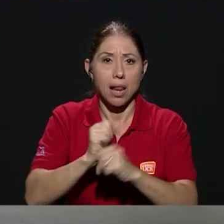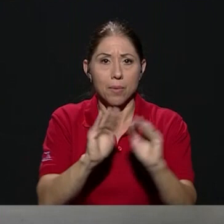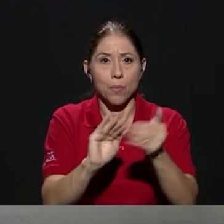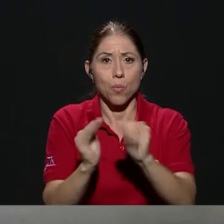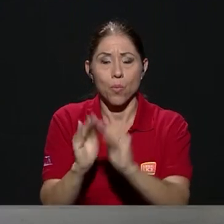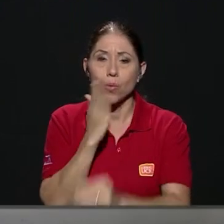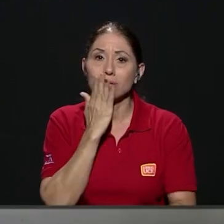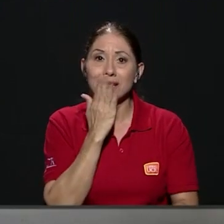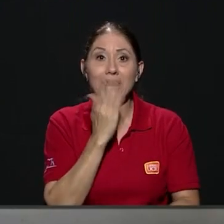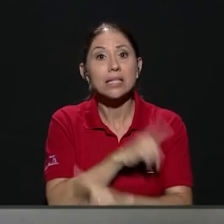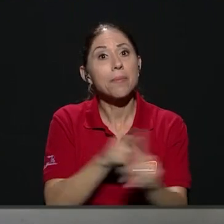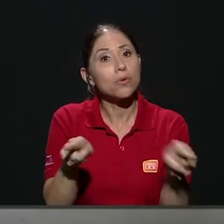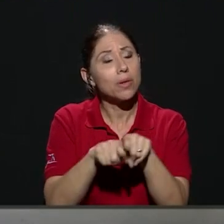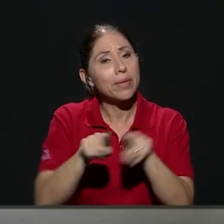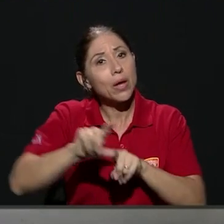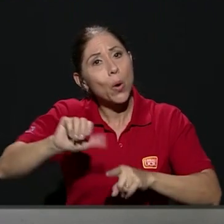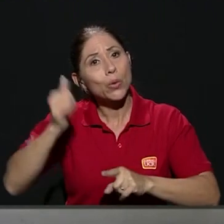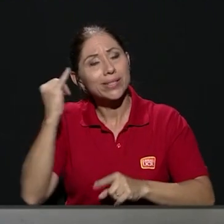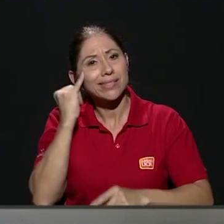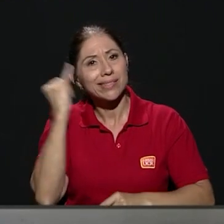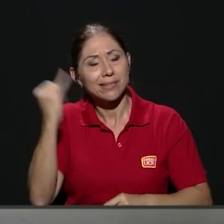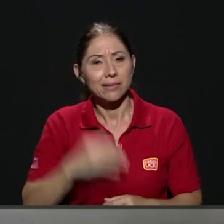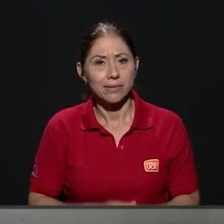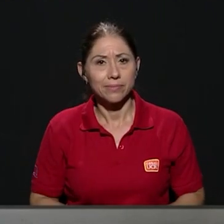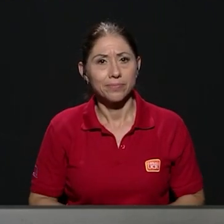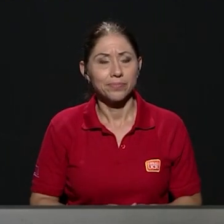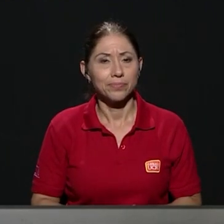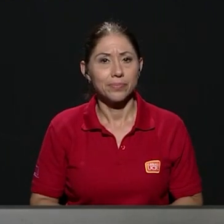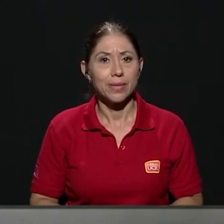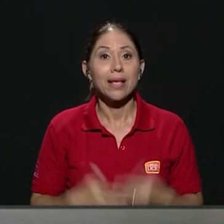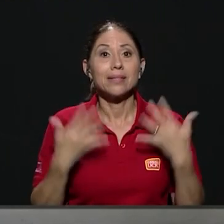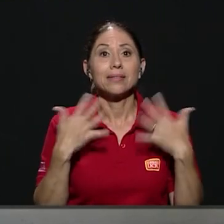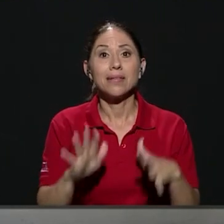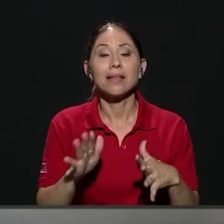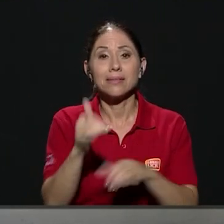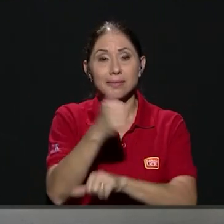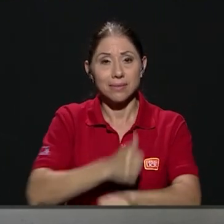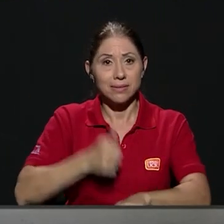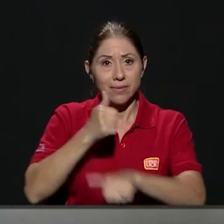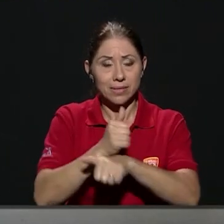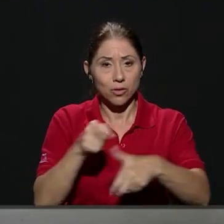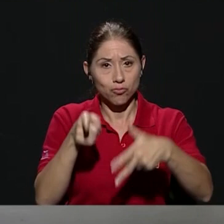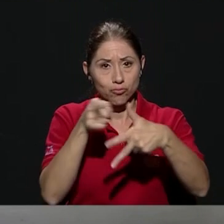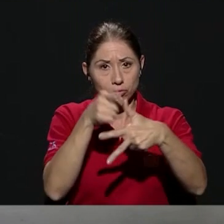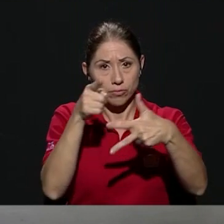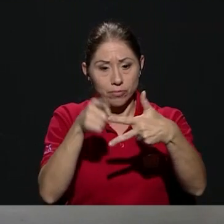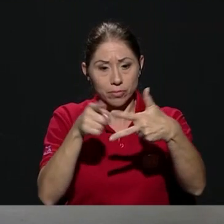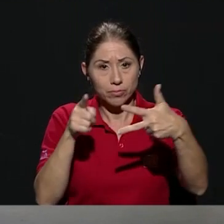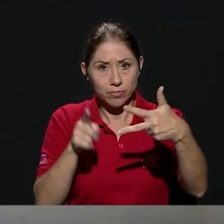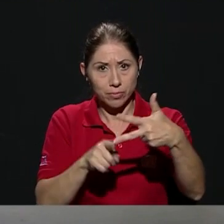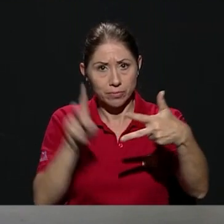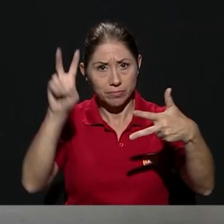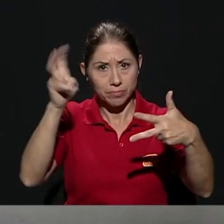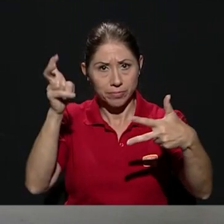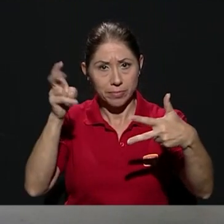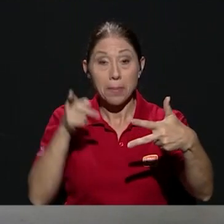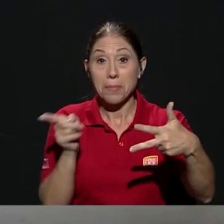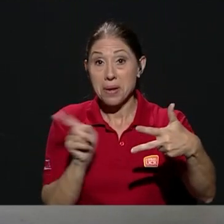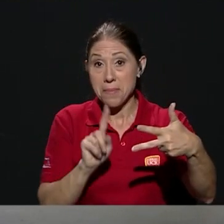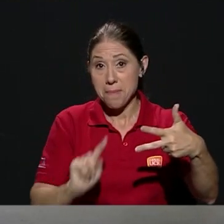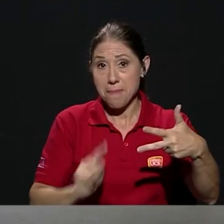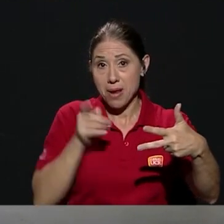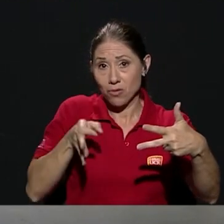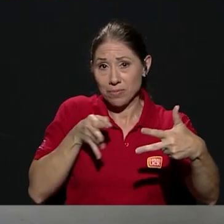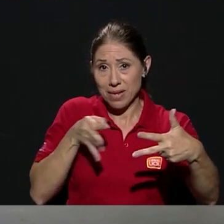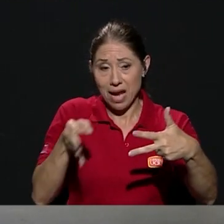iniciativas que se desarrollan. Se han definido 3 ejes que tal vez me gustaría que explicáramos primero